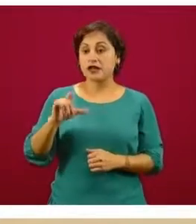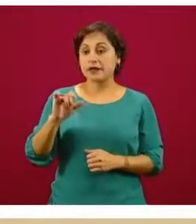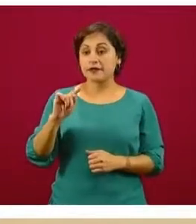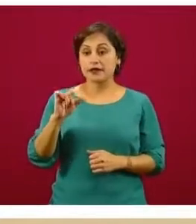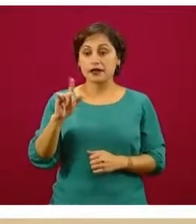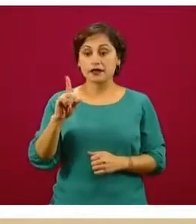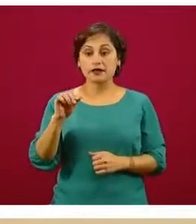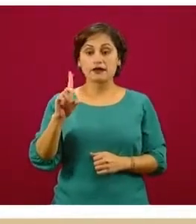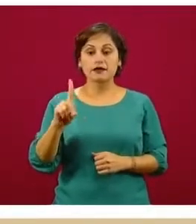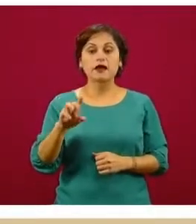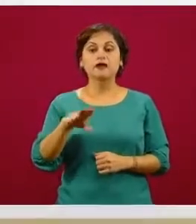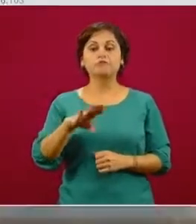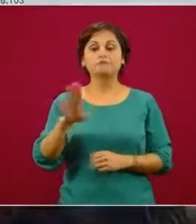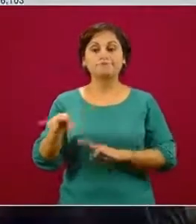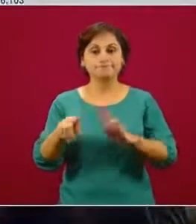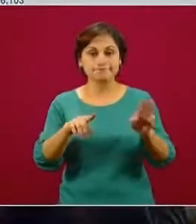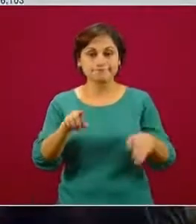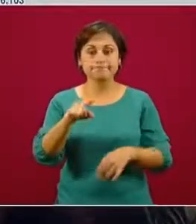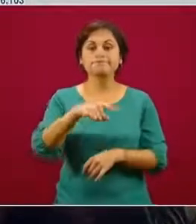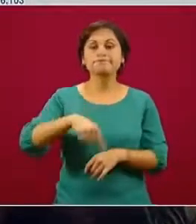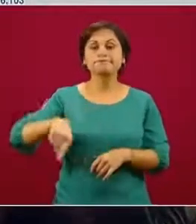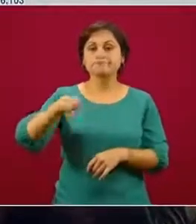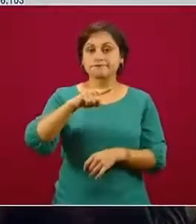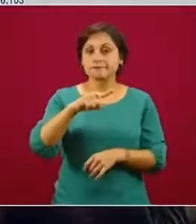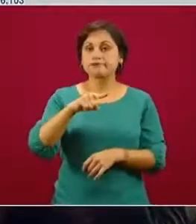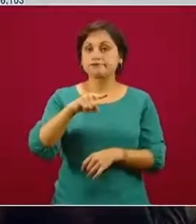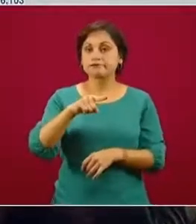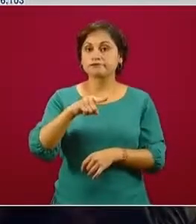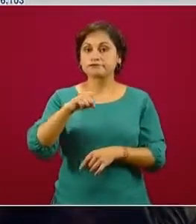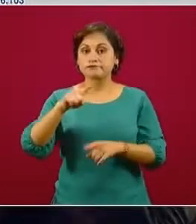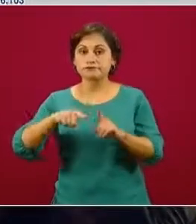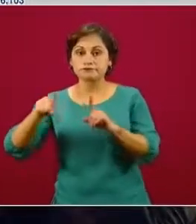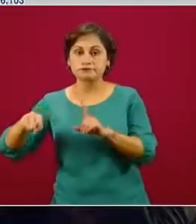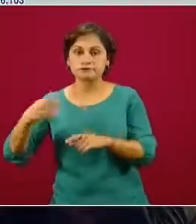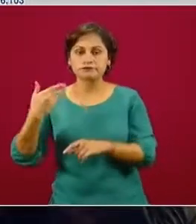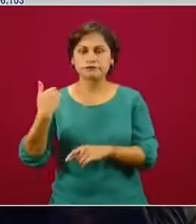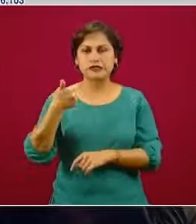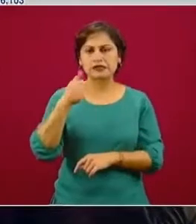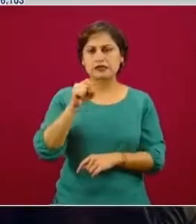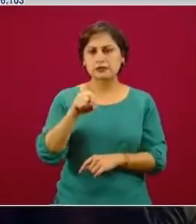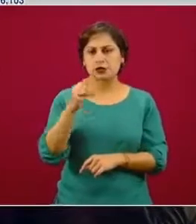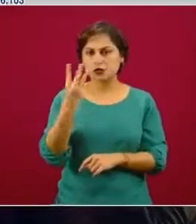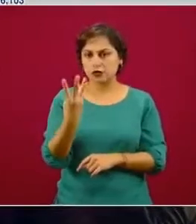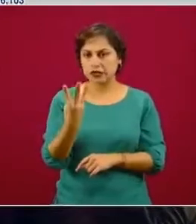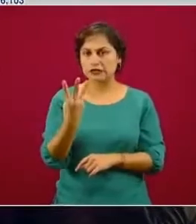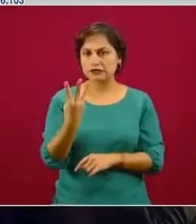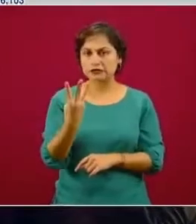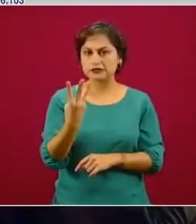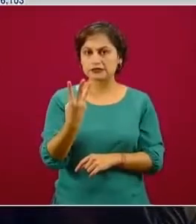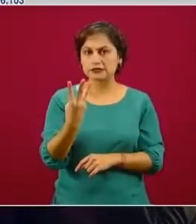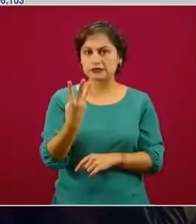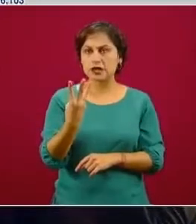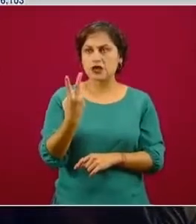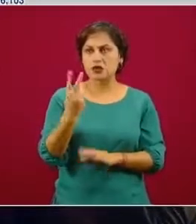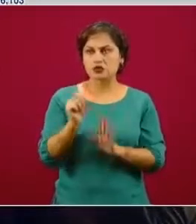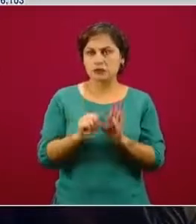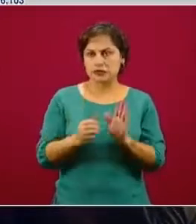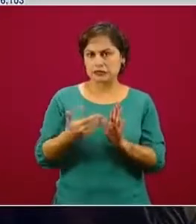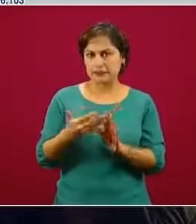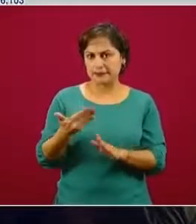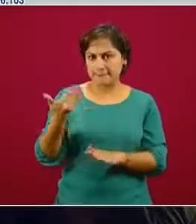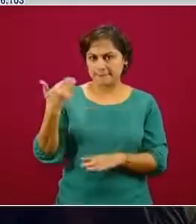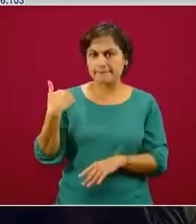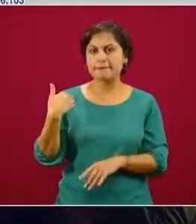algunas pequeñas variaciones. Lo mínimo que llegó a tener fue 6.3 hace varias semanas, más de 2 meses, y